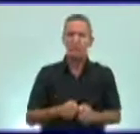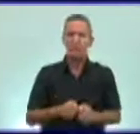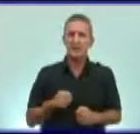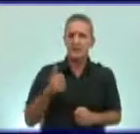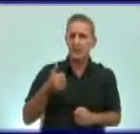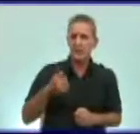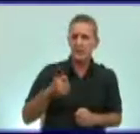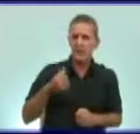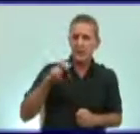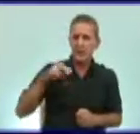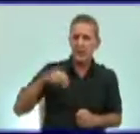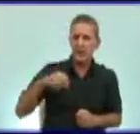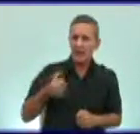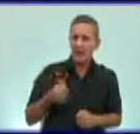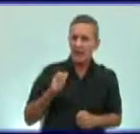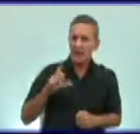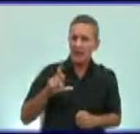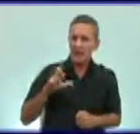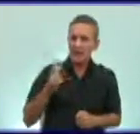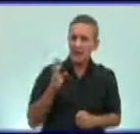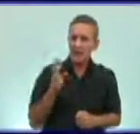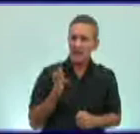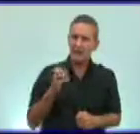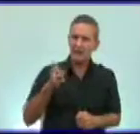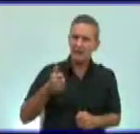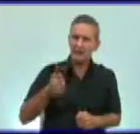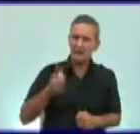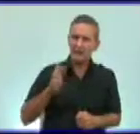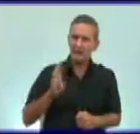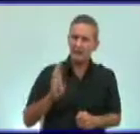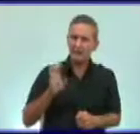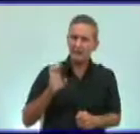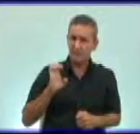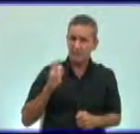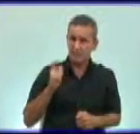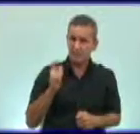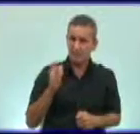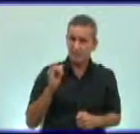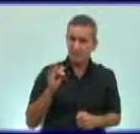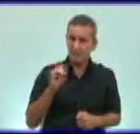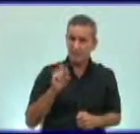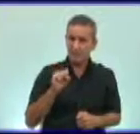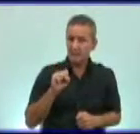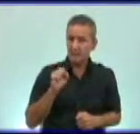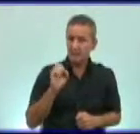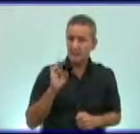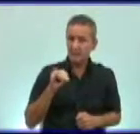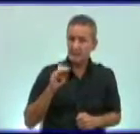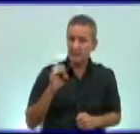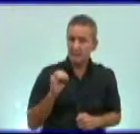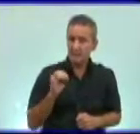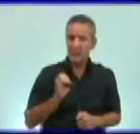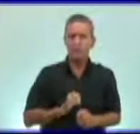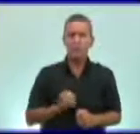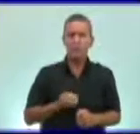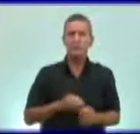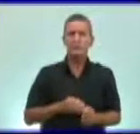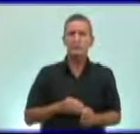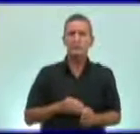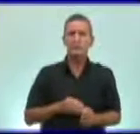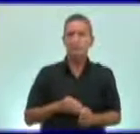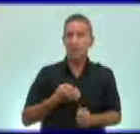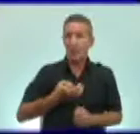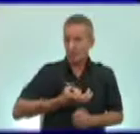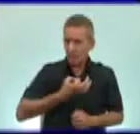esa concepción de atraso, de incultura existente en la población cubana. Continúa diciendo Fidel en este sentido,